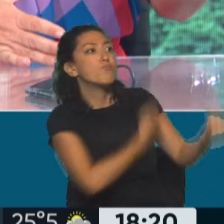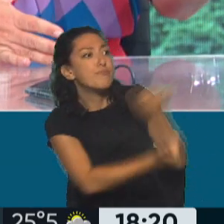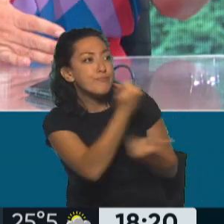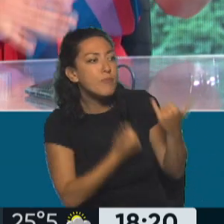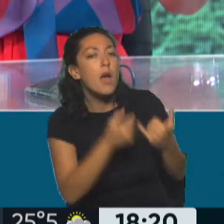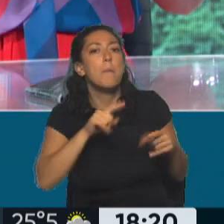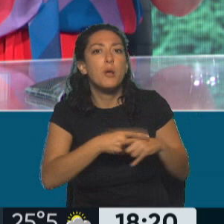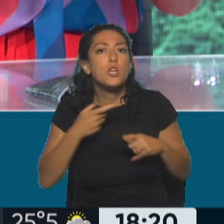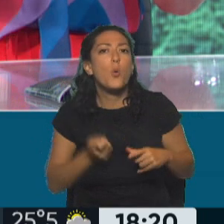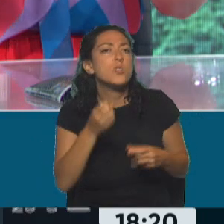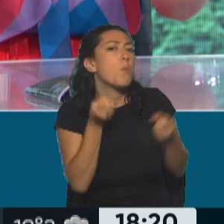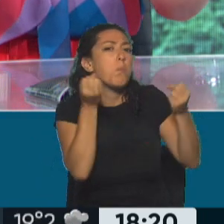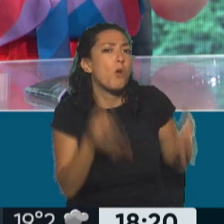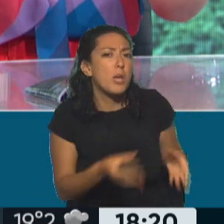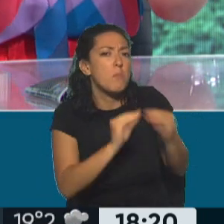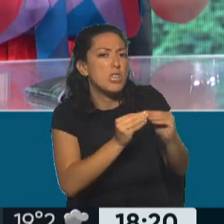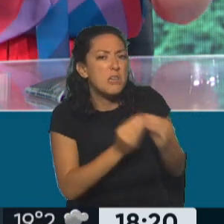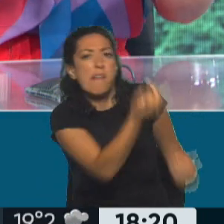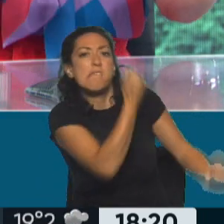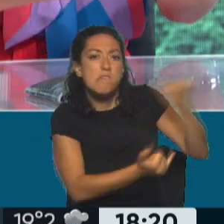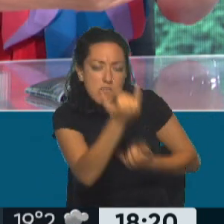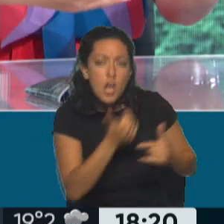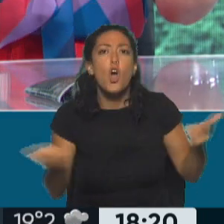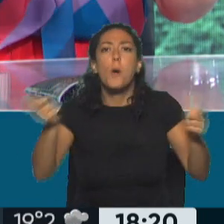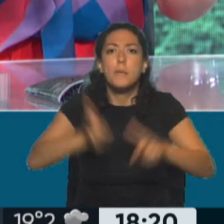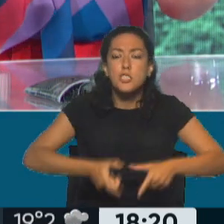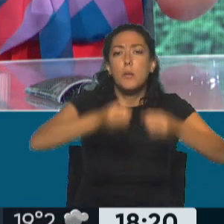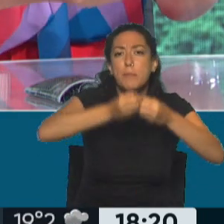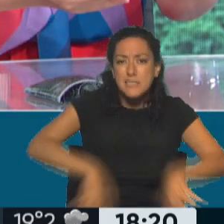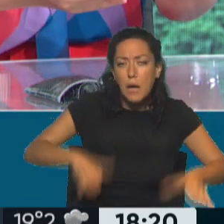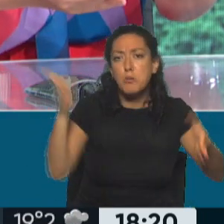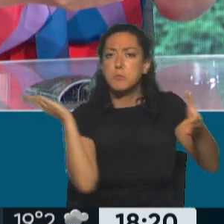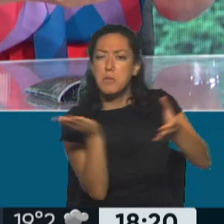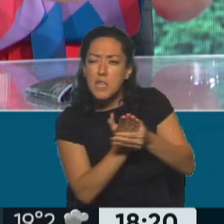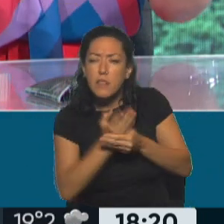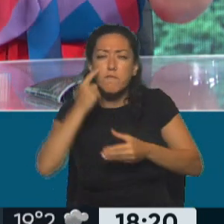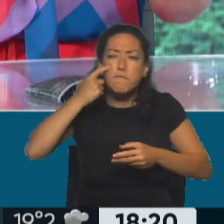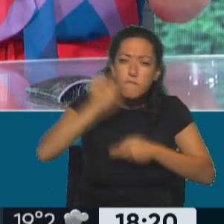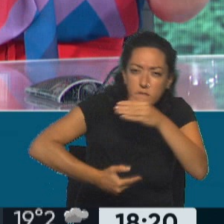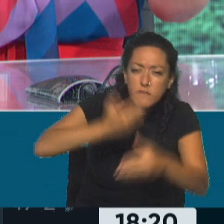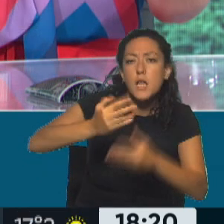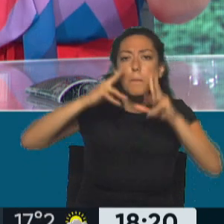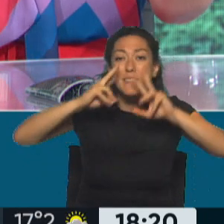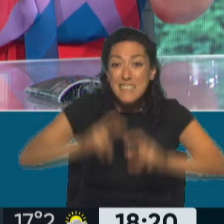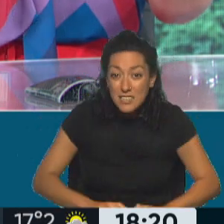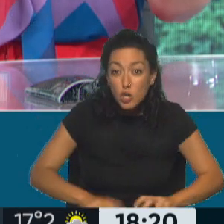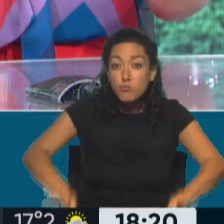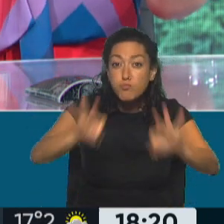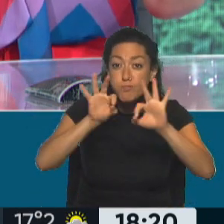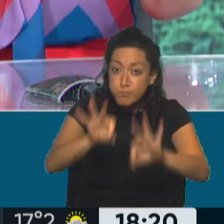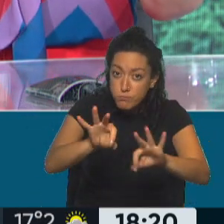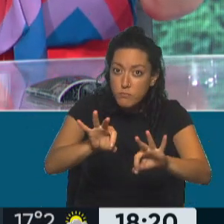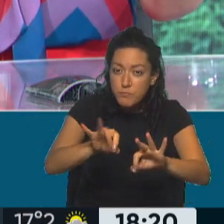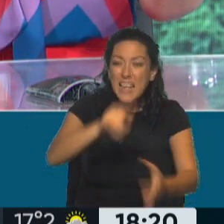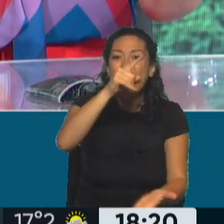motiva el juicio político, abrimos la comisión, tratamos el expediente, investigamos, y una vez que se investiga se hace un dictamen